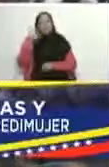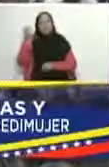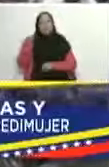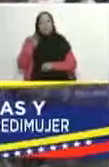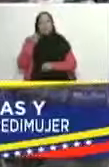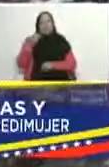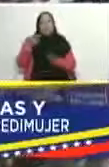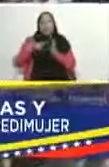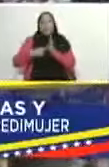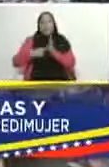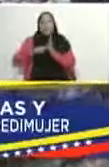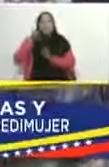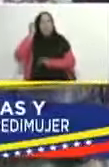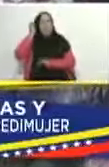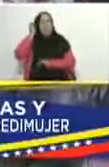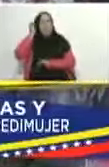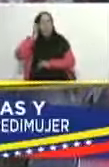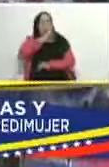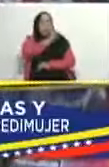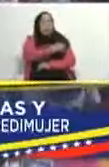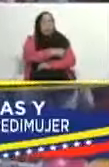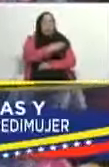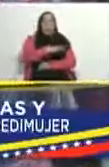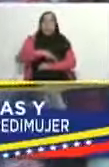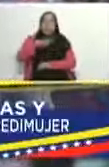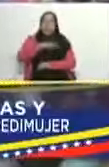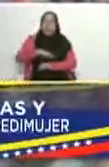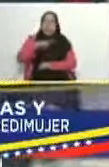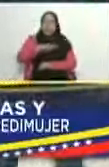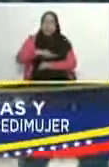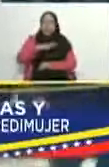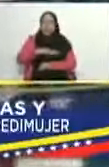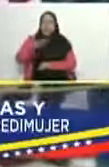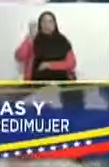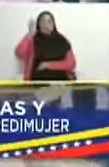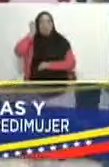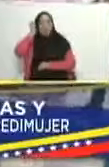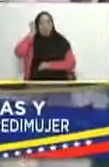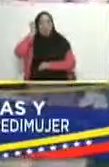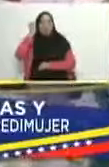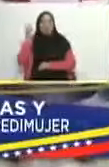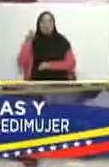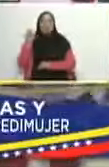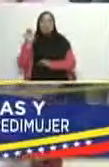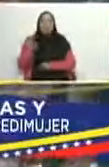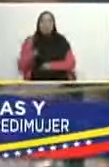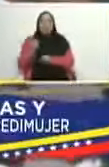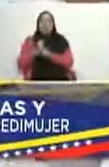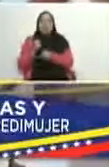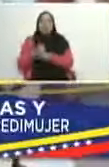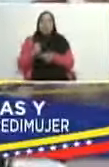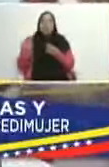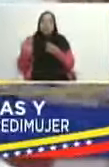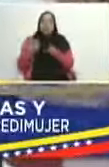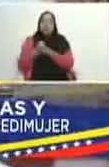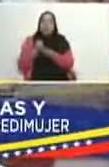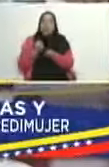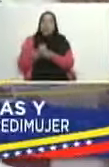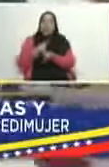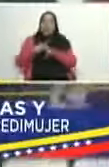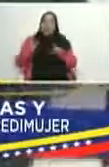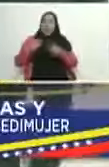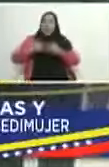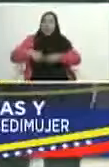Mujer, el poder de la gran misión. Para la mujer sea sujeto económico independiente.